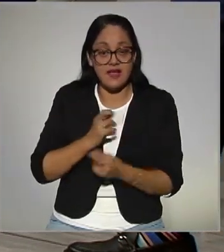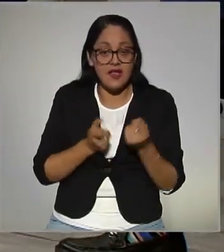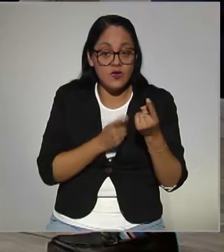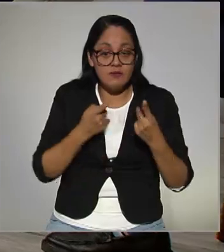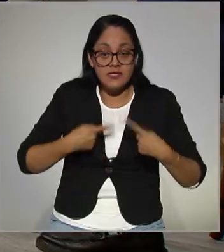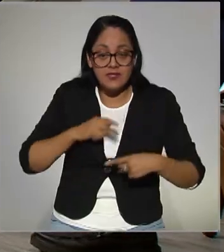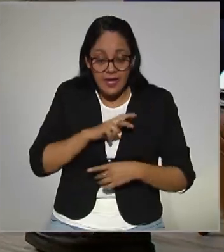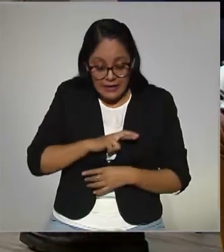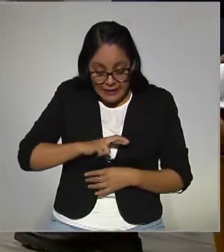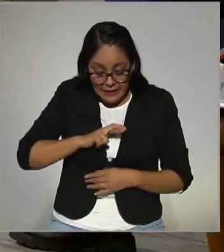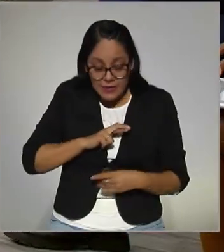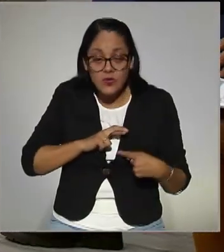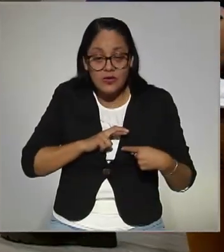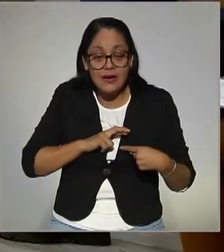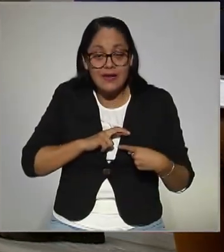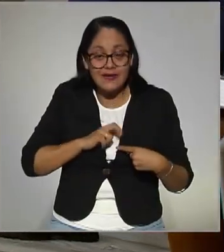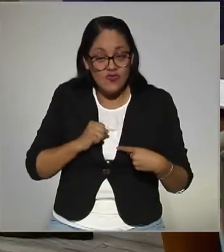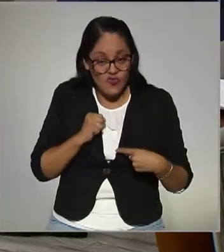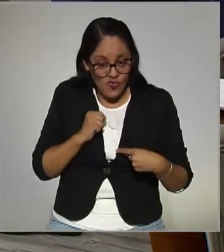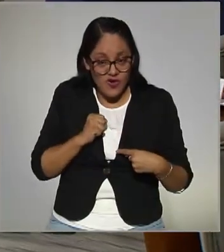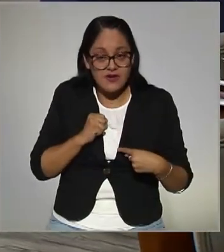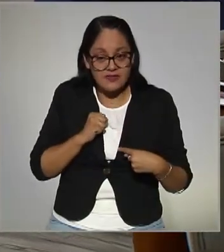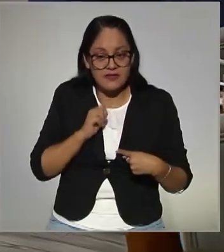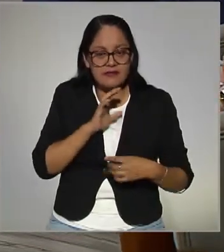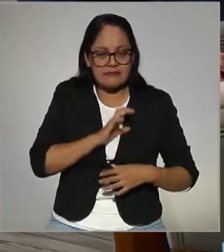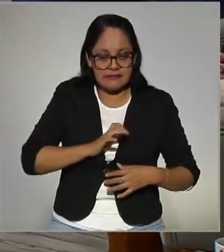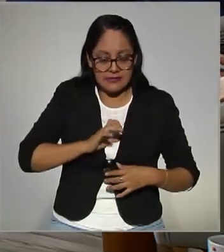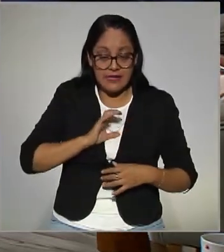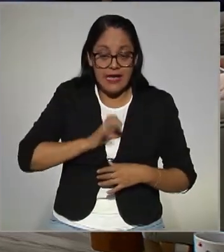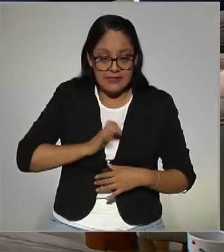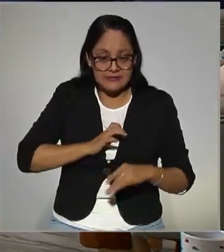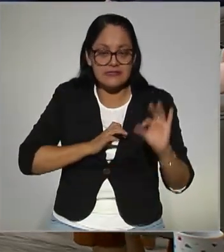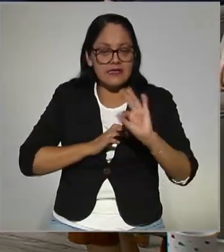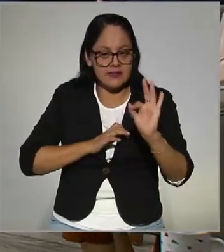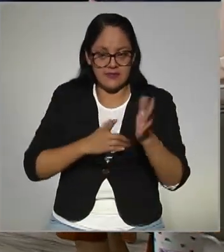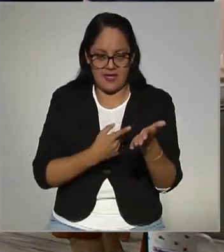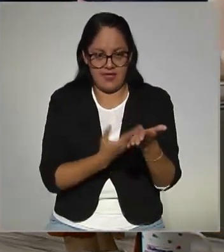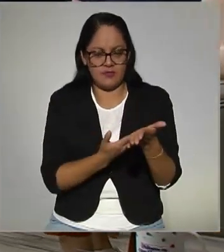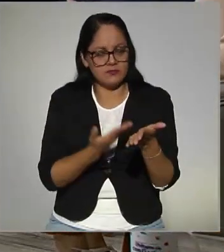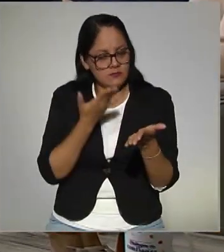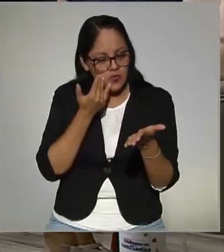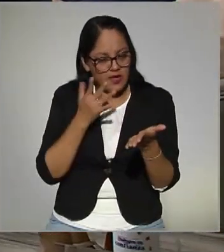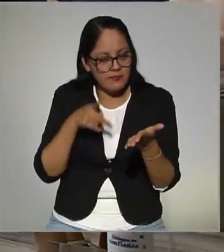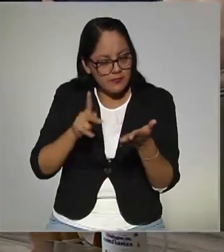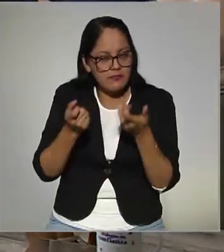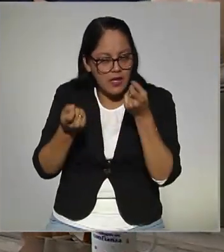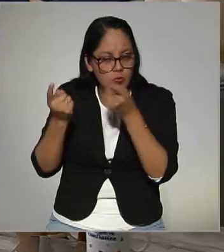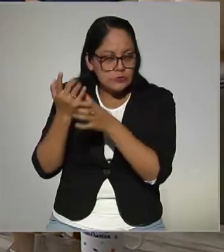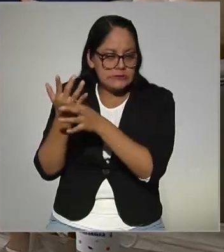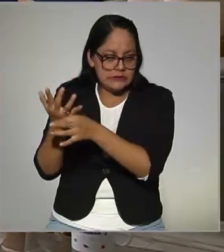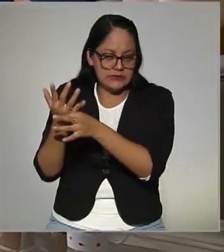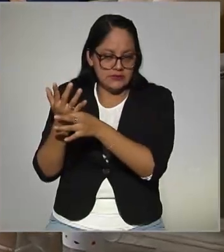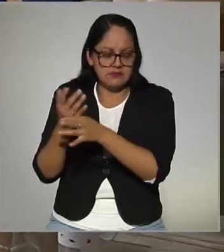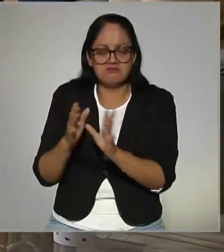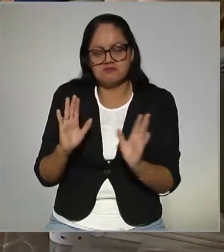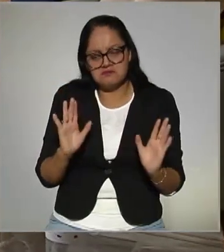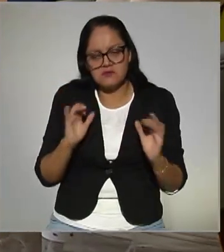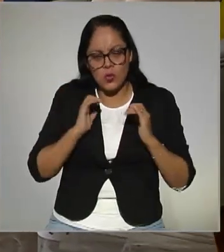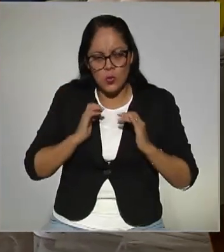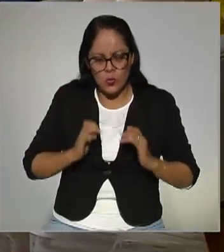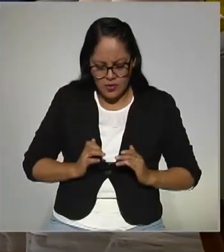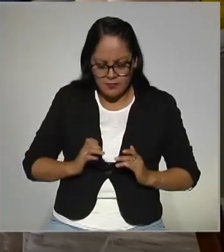algo del orden del rencor, no es algo que esté propiamente demostrado, ¿no? Pero sí es cierto que somos cuerpo, ¿no?